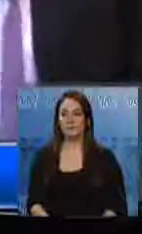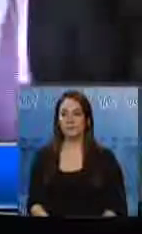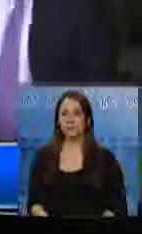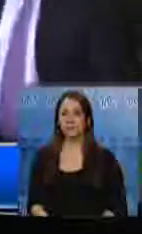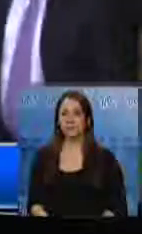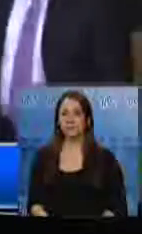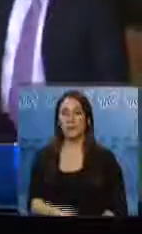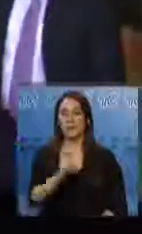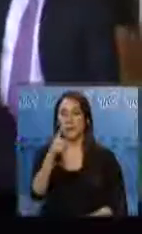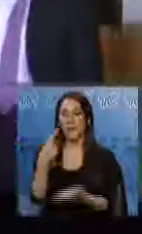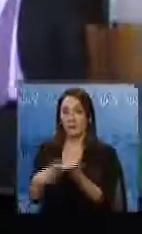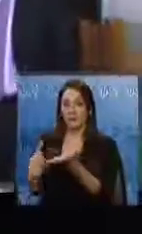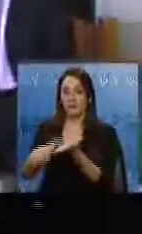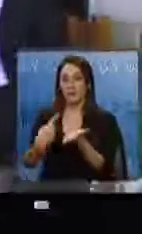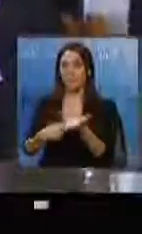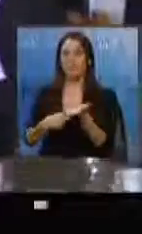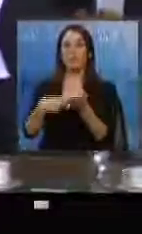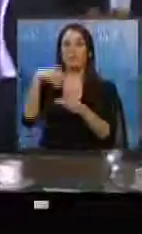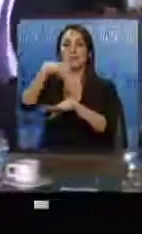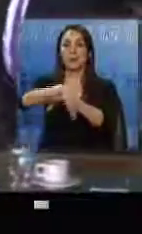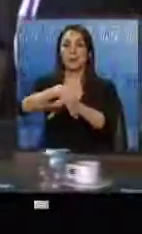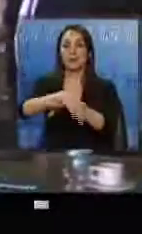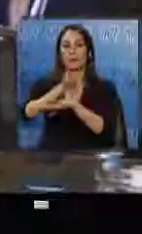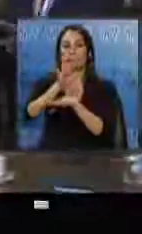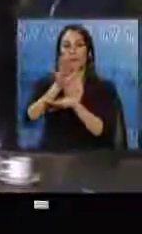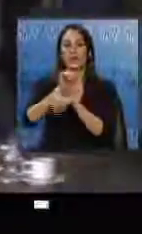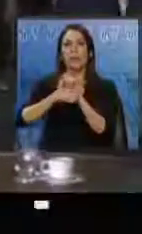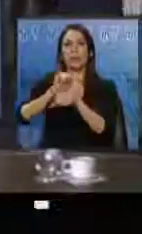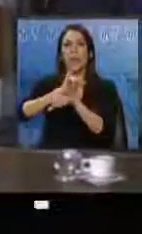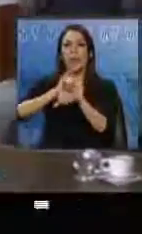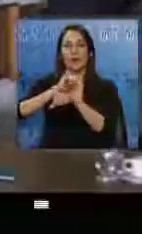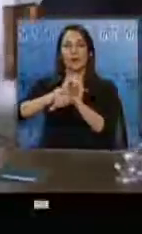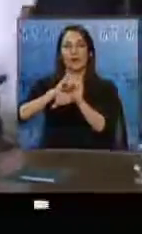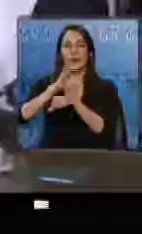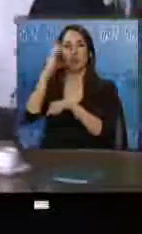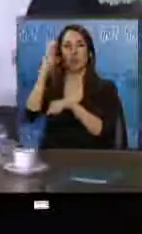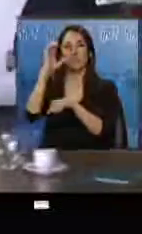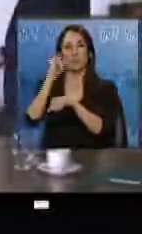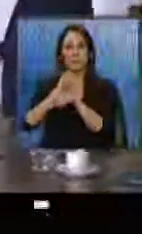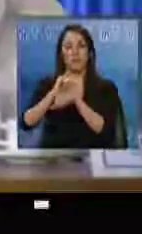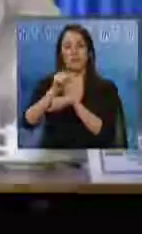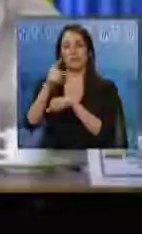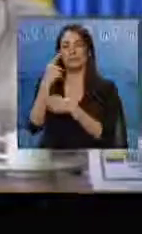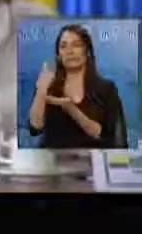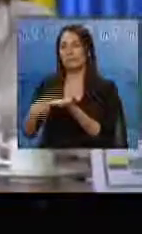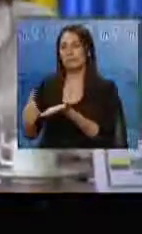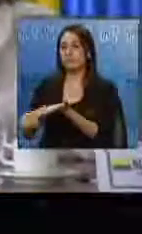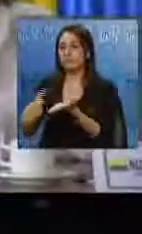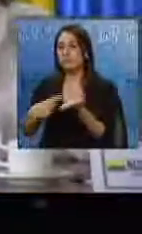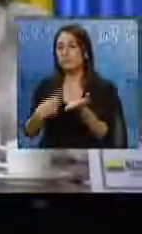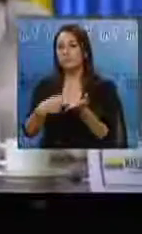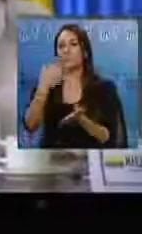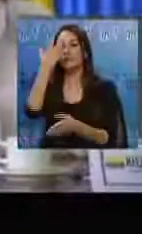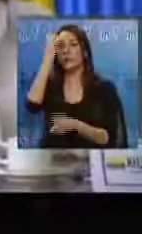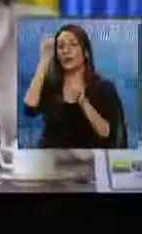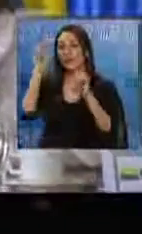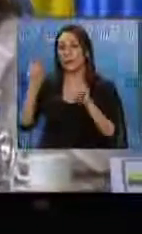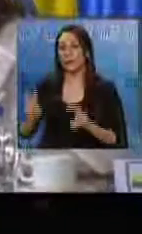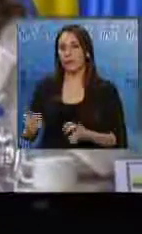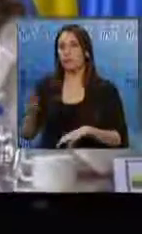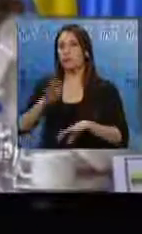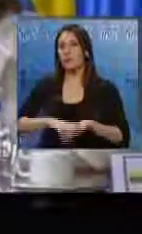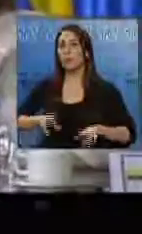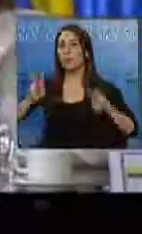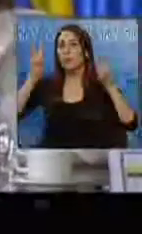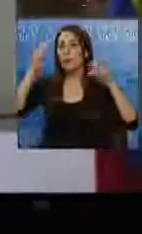La reunión de los cancilleres se dio en horas de la tarde en la ciudad fronteriza de Ipiales. Los secretarios de Estado se convocaron en una cita urgente para tratar varios asuntos relacionados